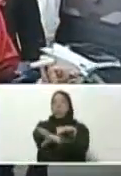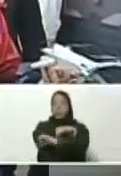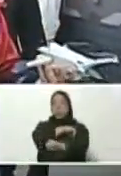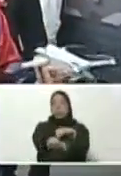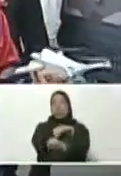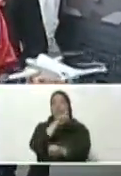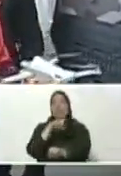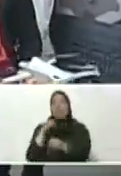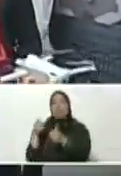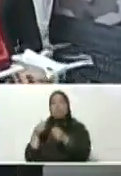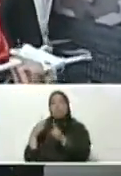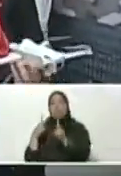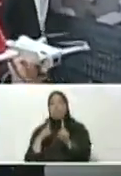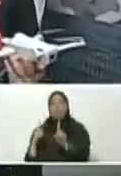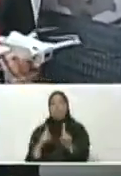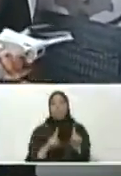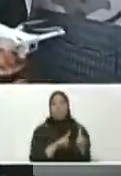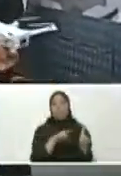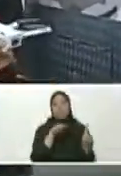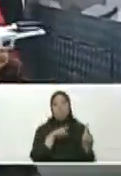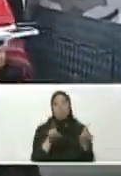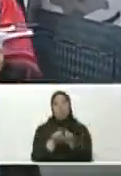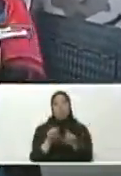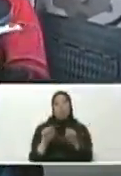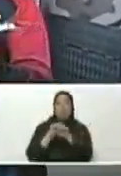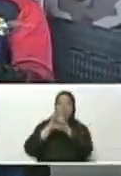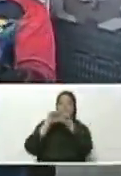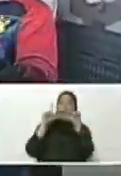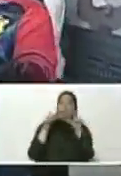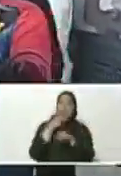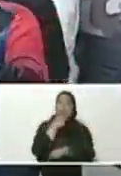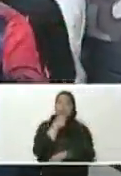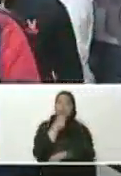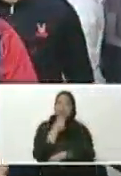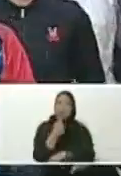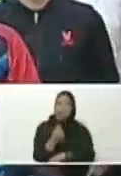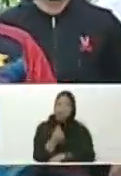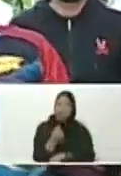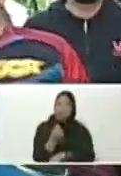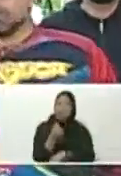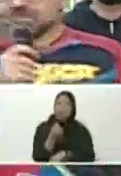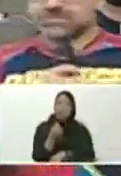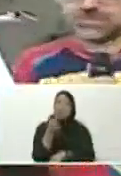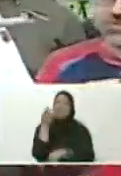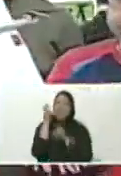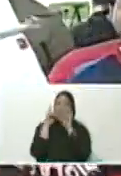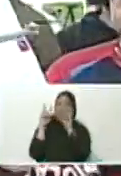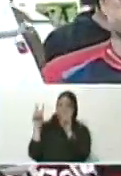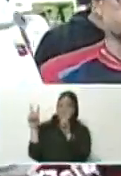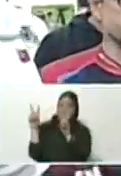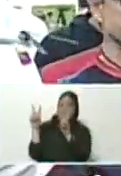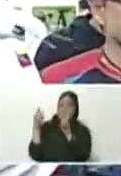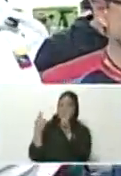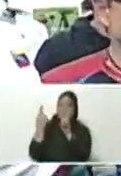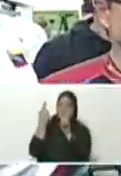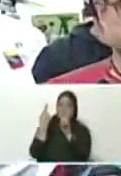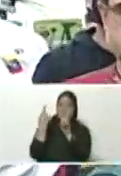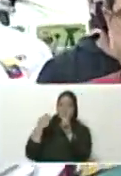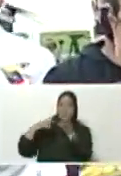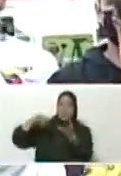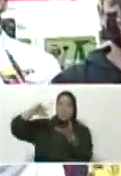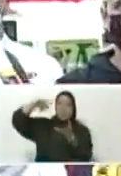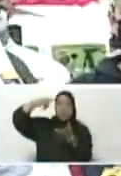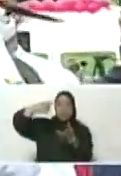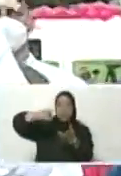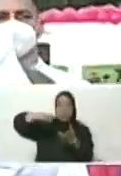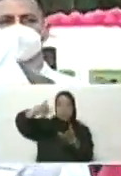delito. De verdad es algo maravilloso. Es un dron muy sencillo. Estos son drones sencillos. No es un dron para mandarlo a la Luna ni a Marte. Es un